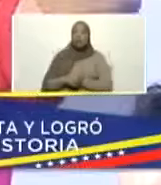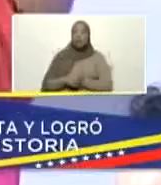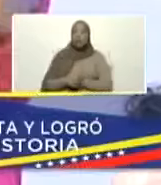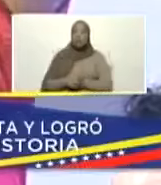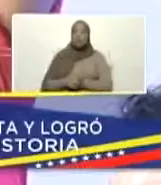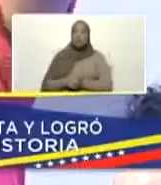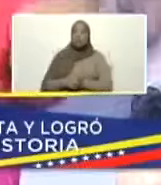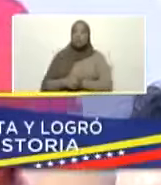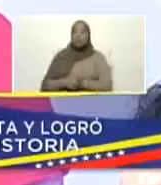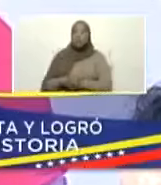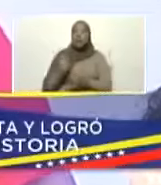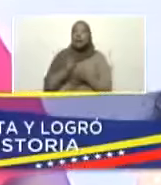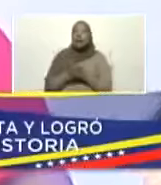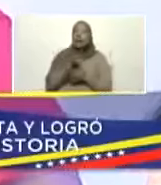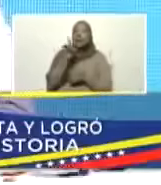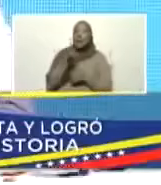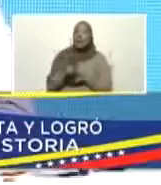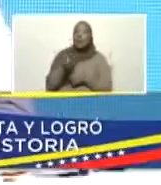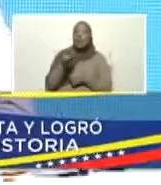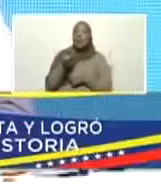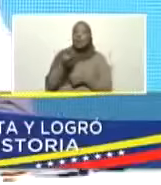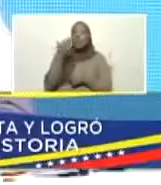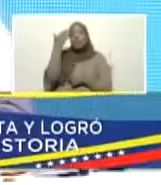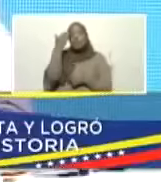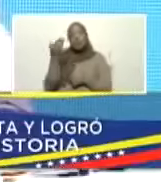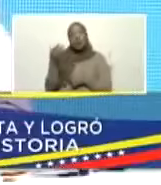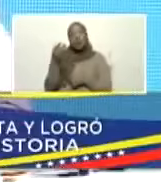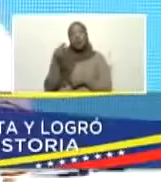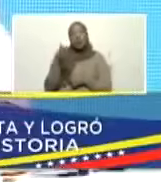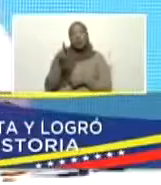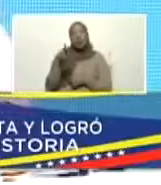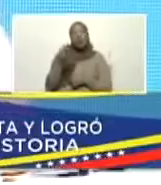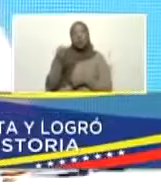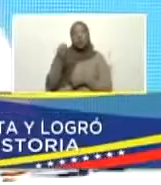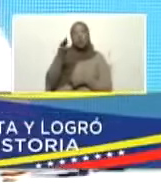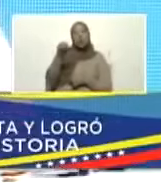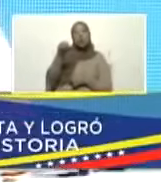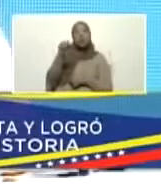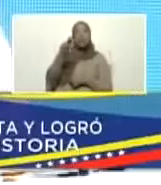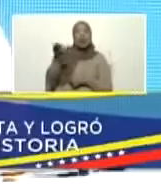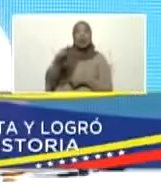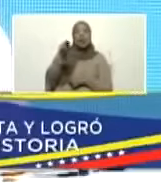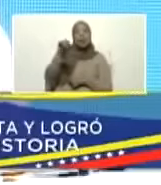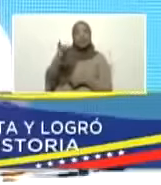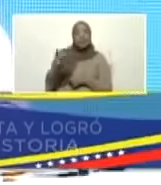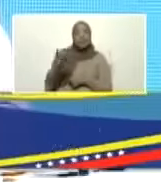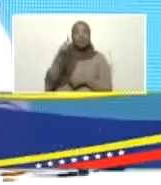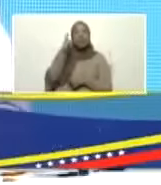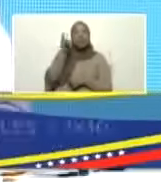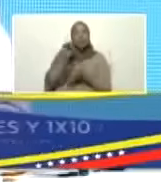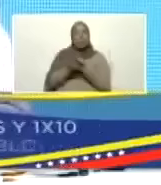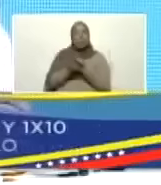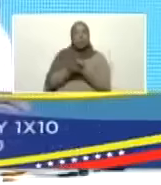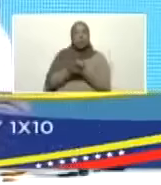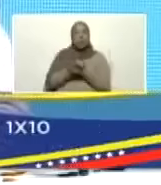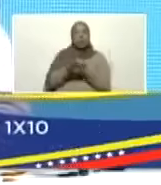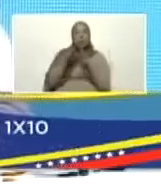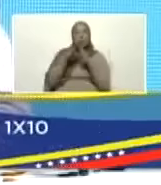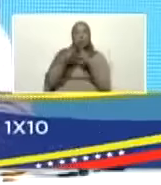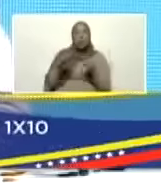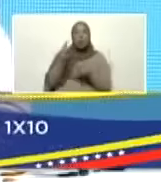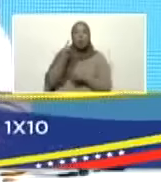A Amado Heredia también está por aquí, Rosami del Carmen Gascón, compañeros, compañeras.